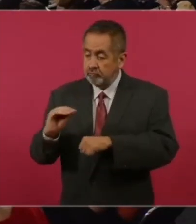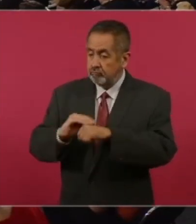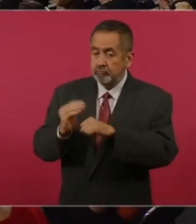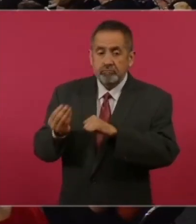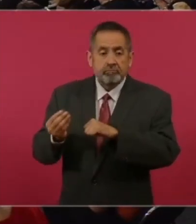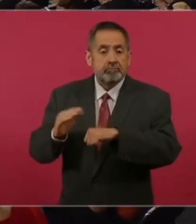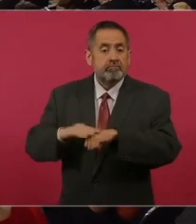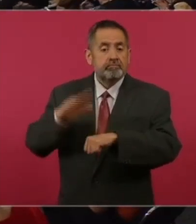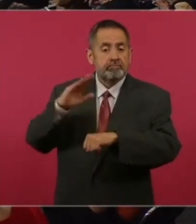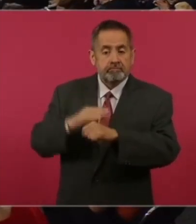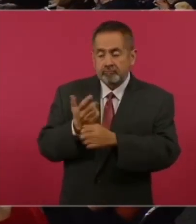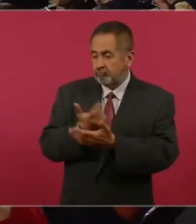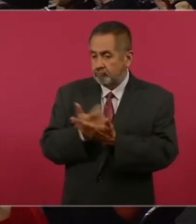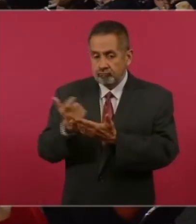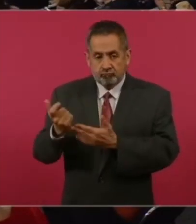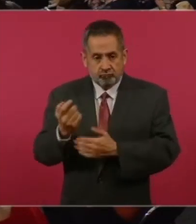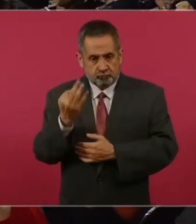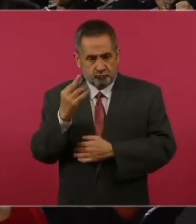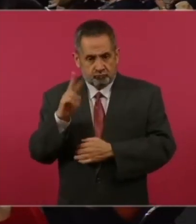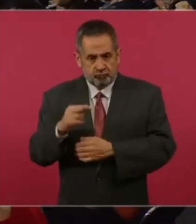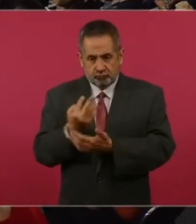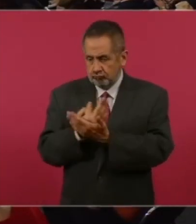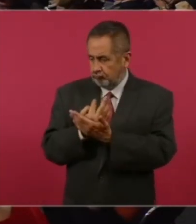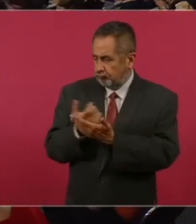mayor en términos reales